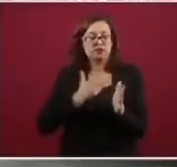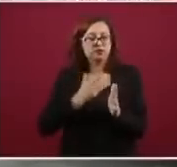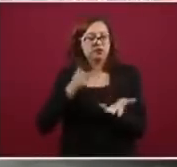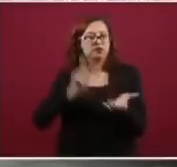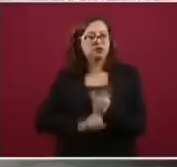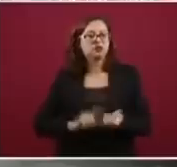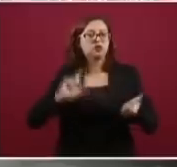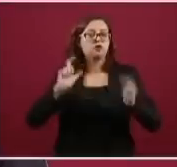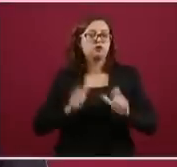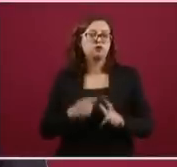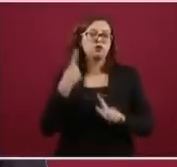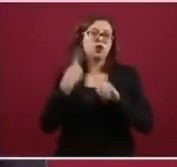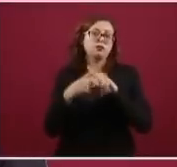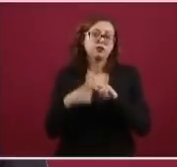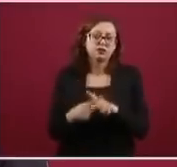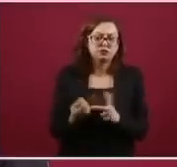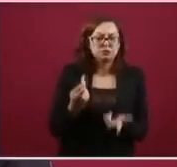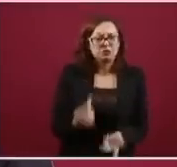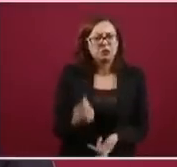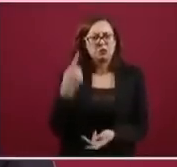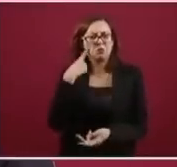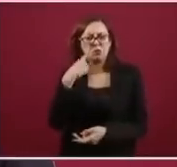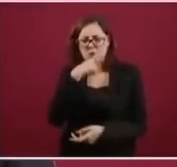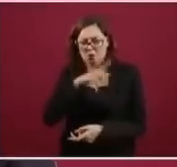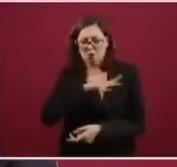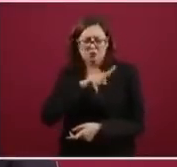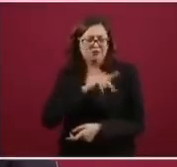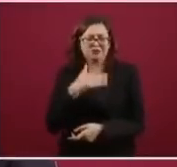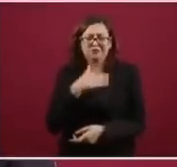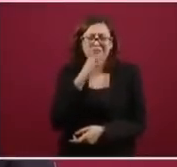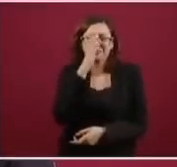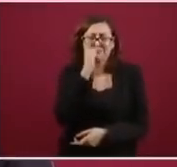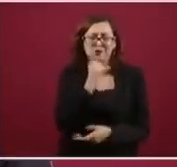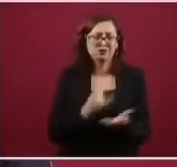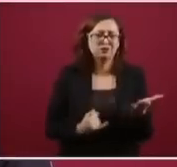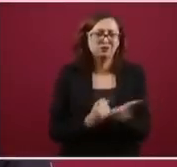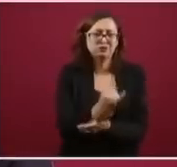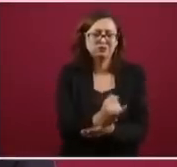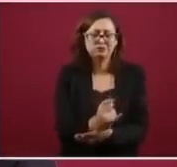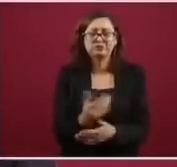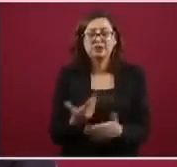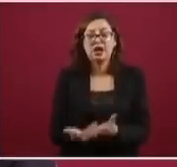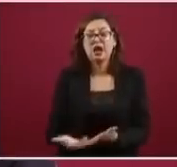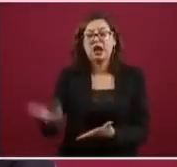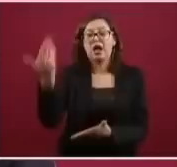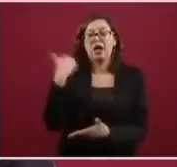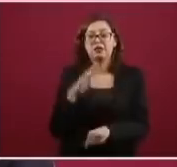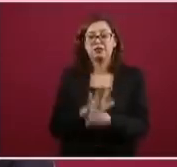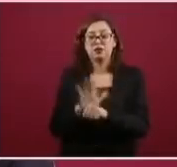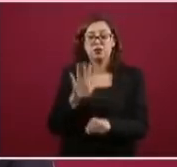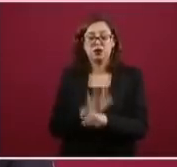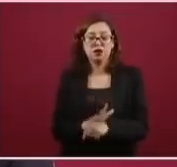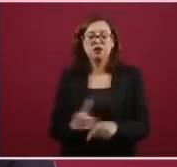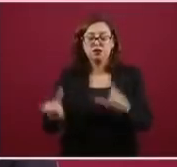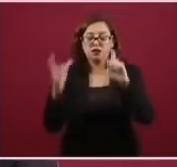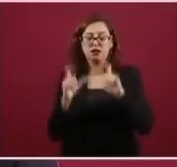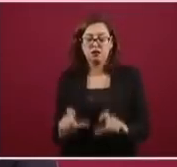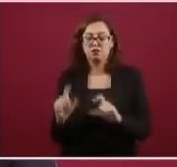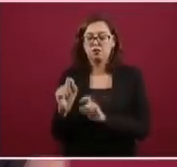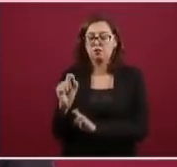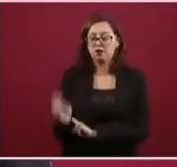no hay discrecionalidad desciende en ese sentido lo que hacía había discrecionalidad antes era en el llamado ramo 23